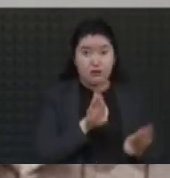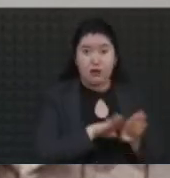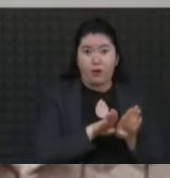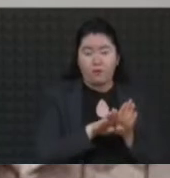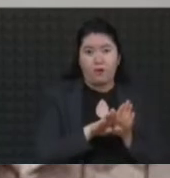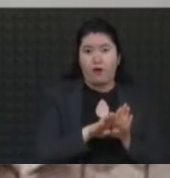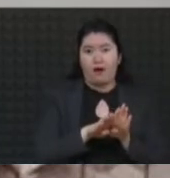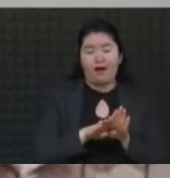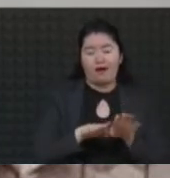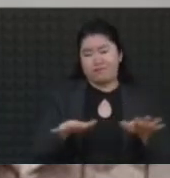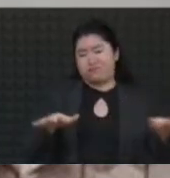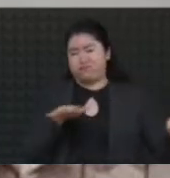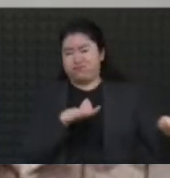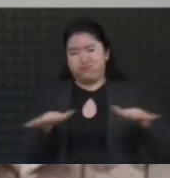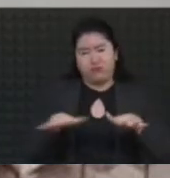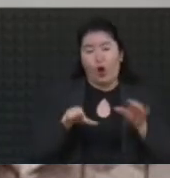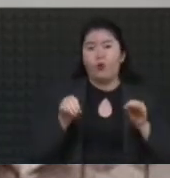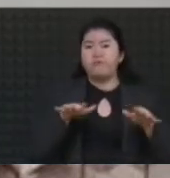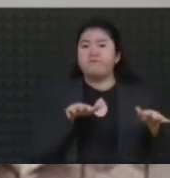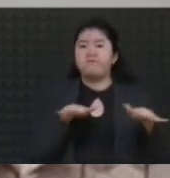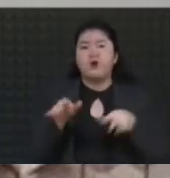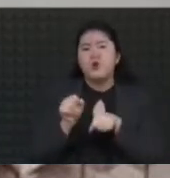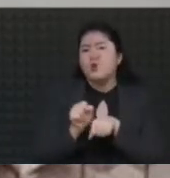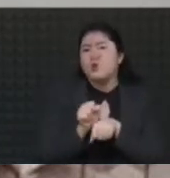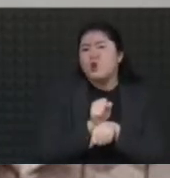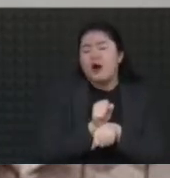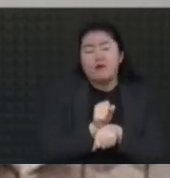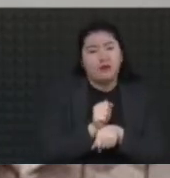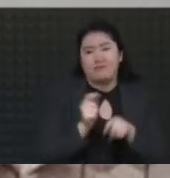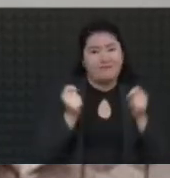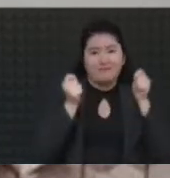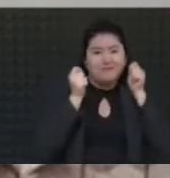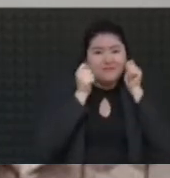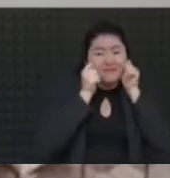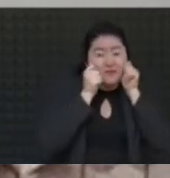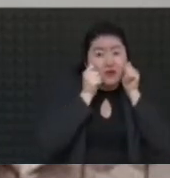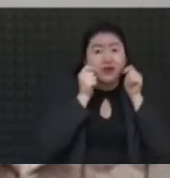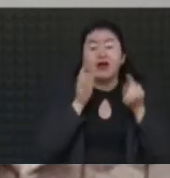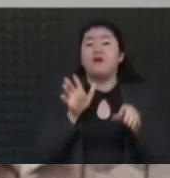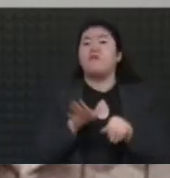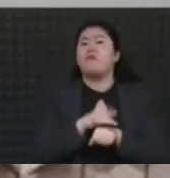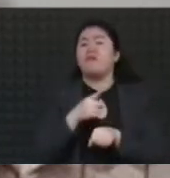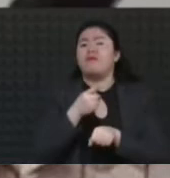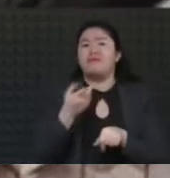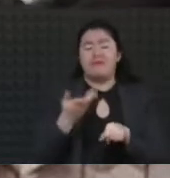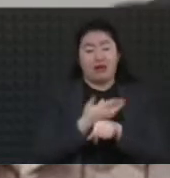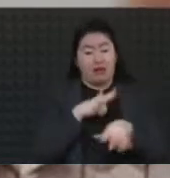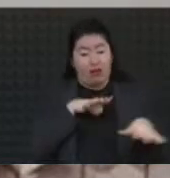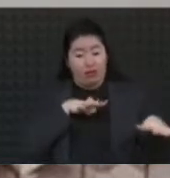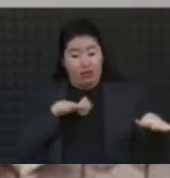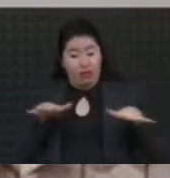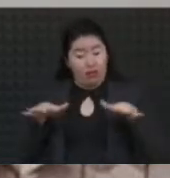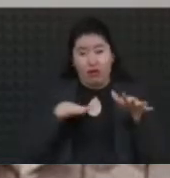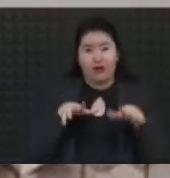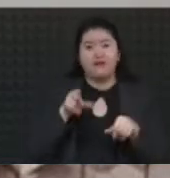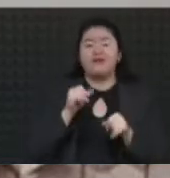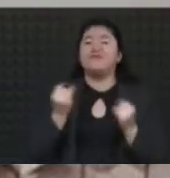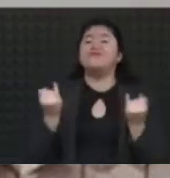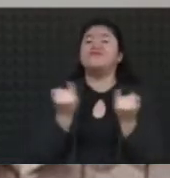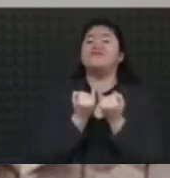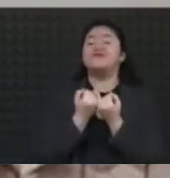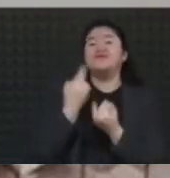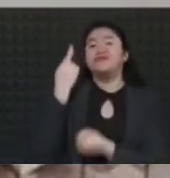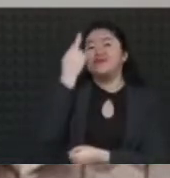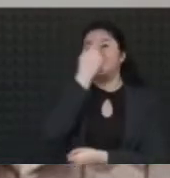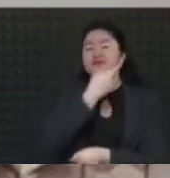sismo, porque las afectaciones que pueden tener no solamente depende de la magnitud, sino a qué distancia ocurrió el